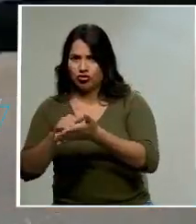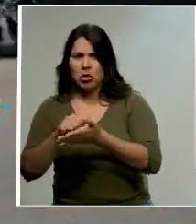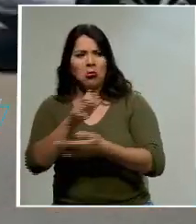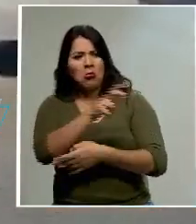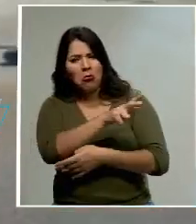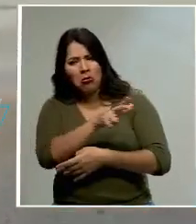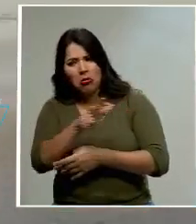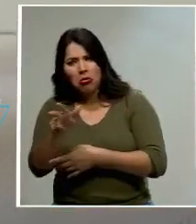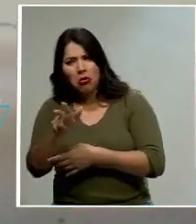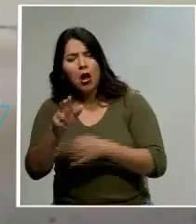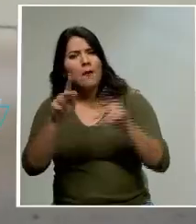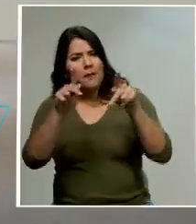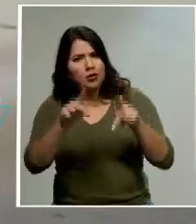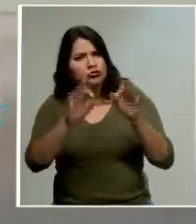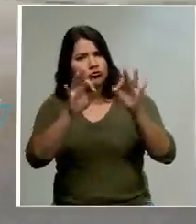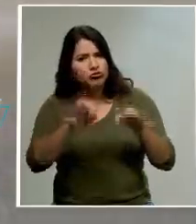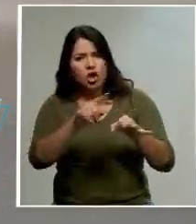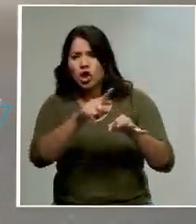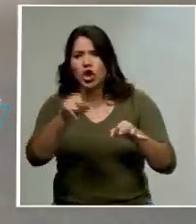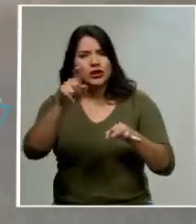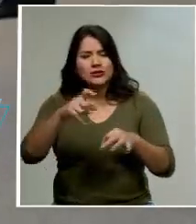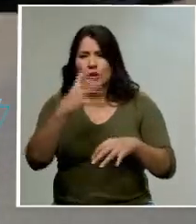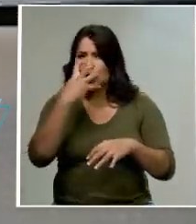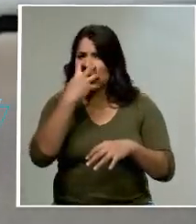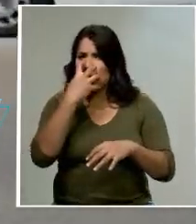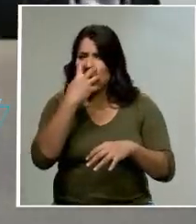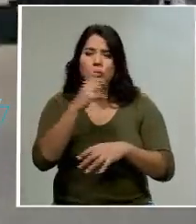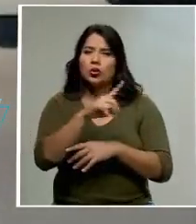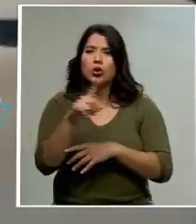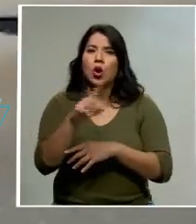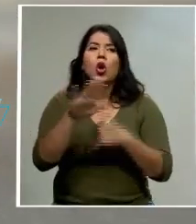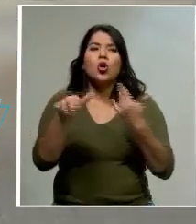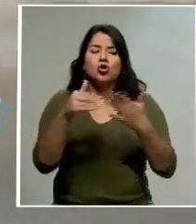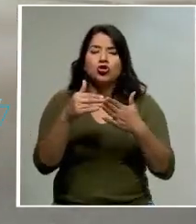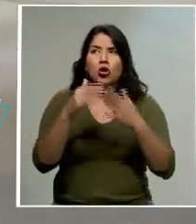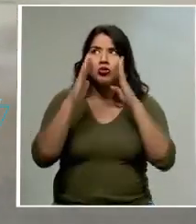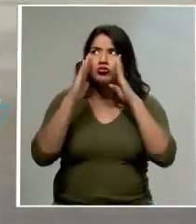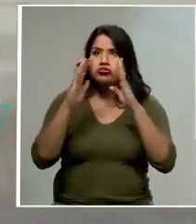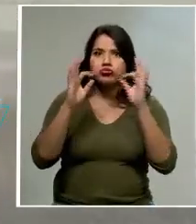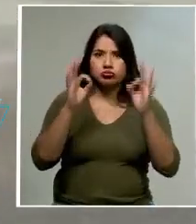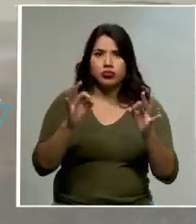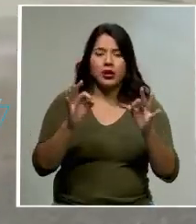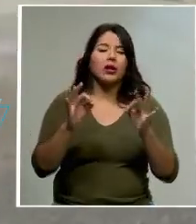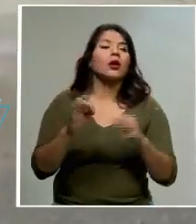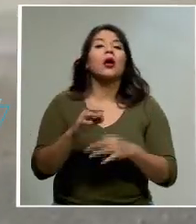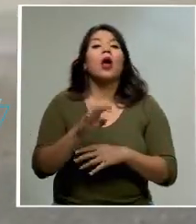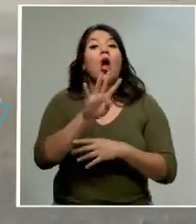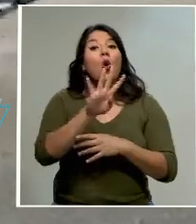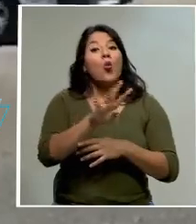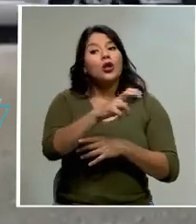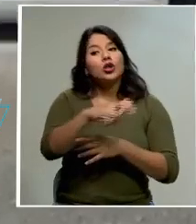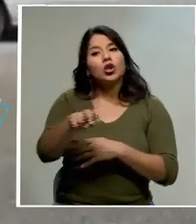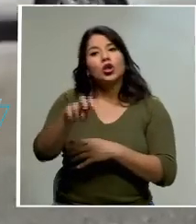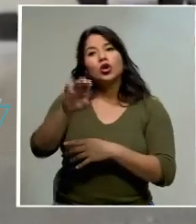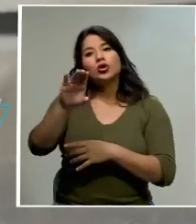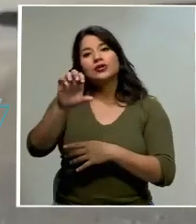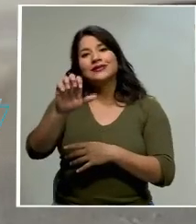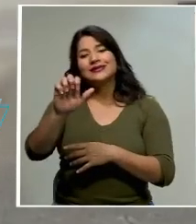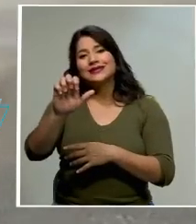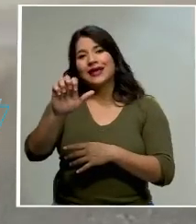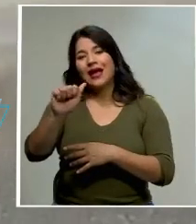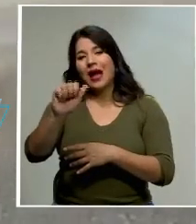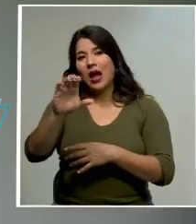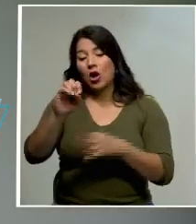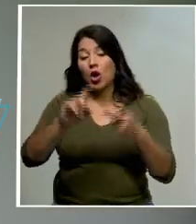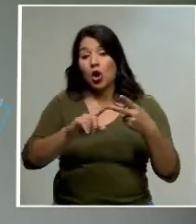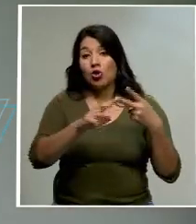estables, ninguno requirió ventilación mecánica y todos estaban conscientes. 4 fueron llevados al SEACO, 3 al Hospital